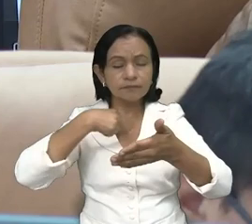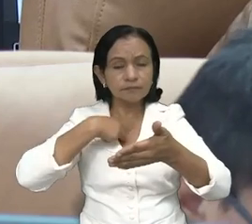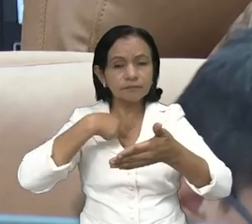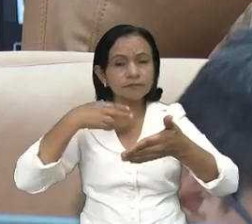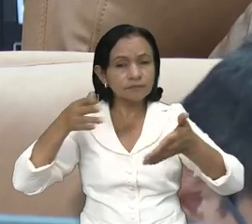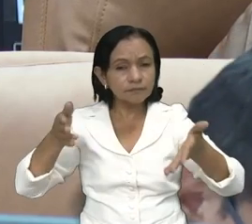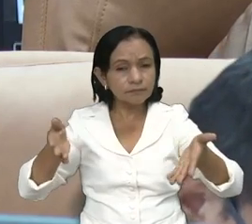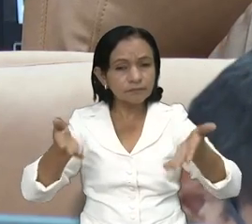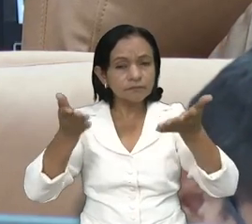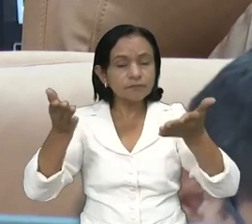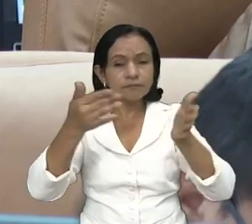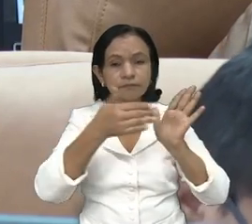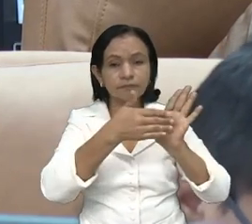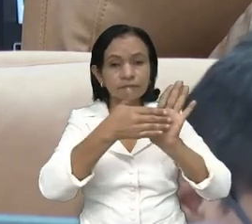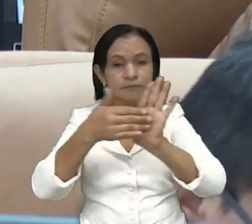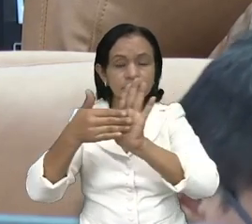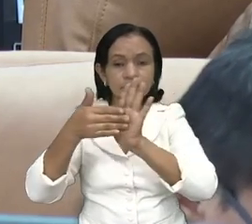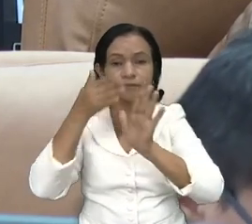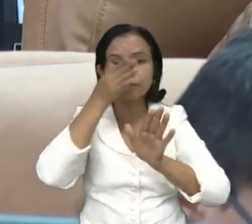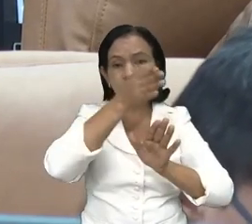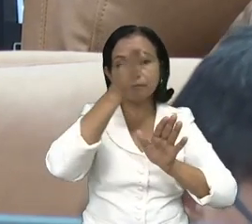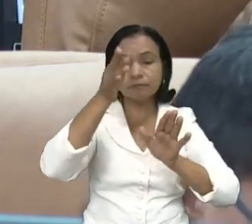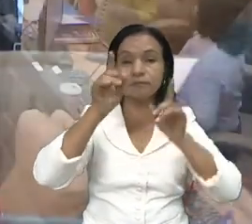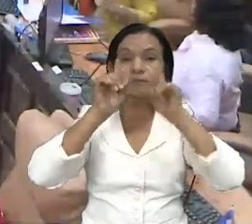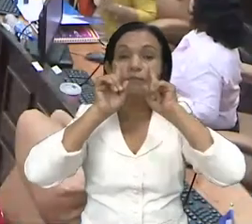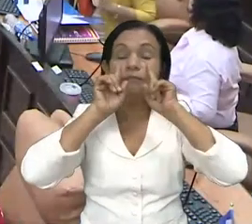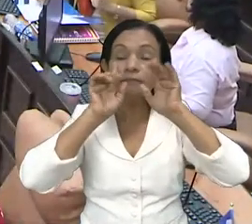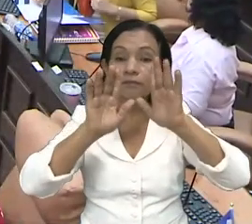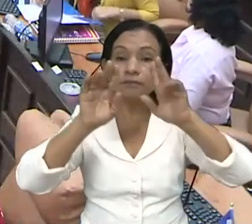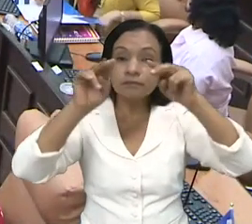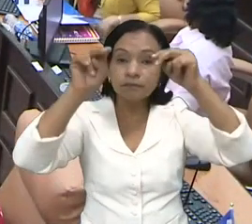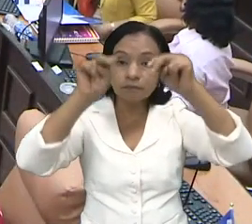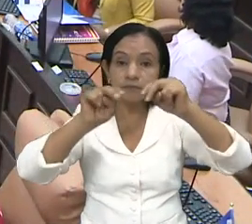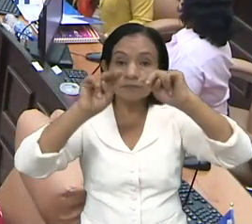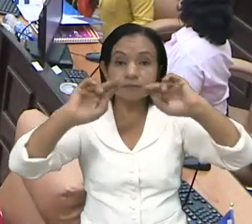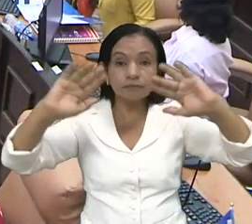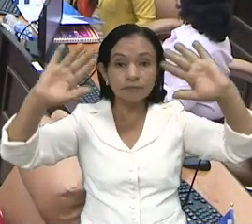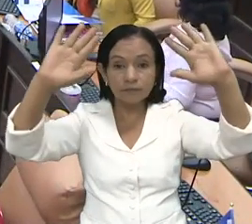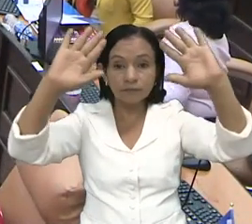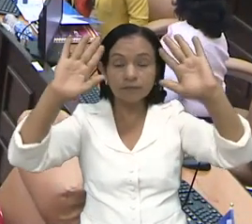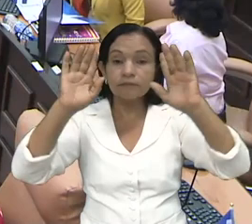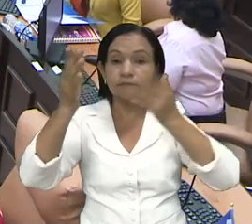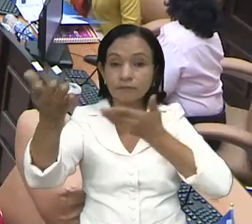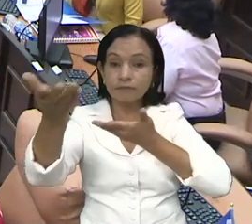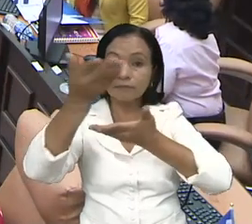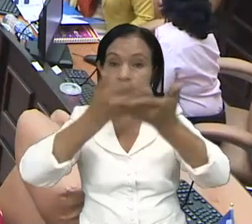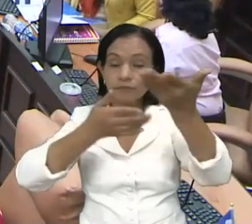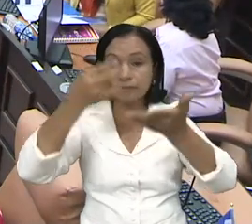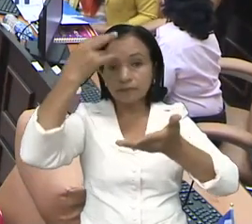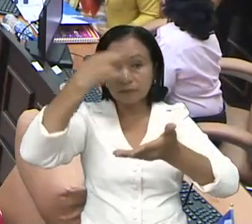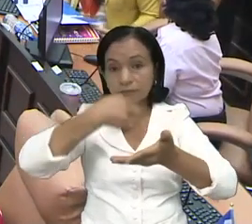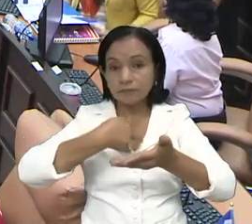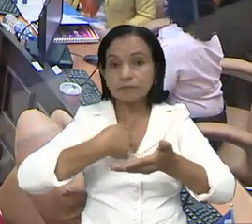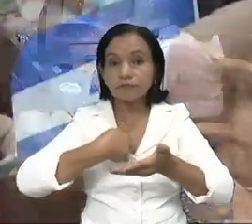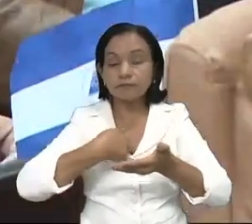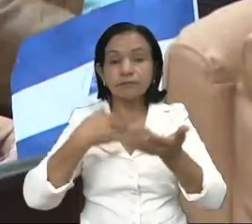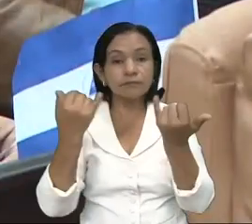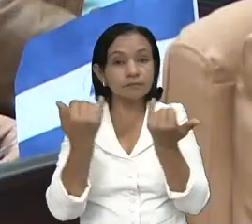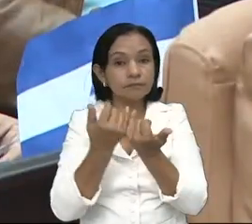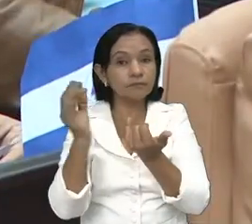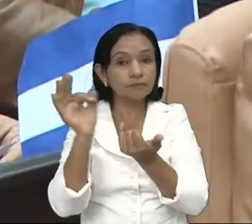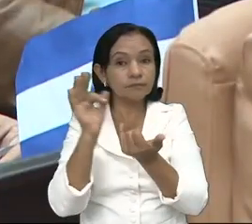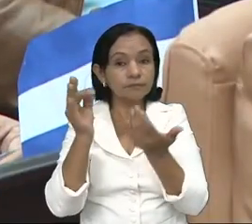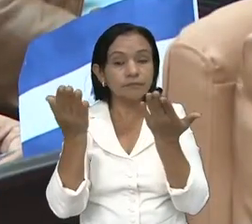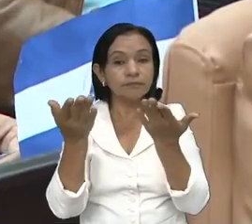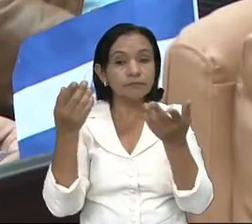impulsando un modelo de gestión ambiental con responsabilidad compartida, así como